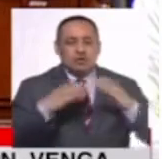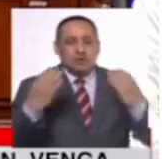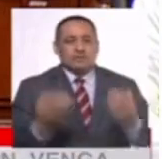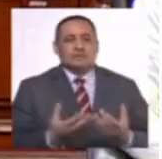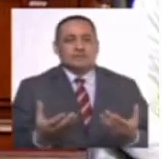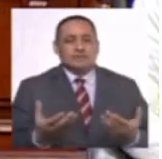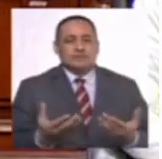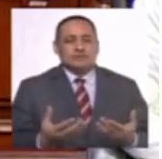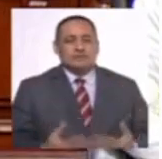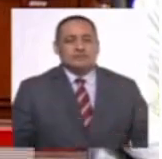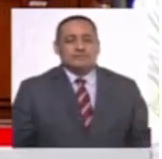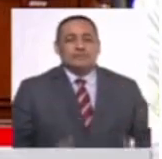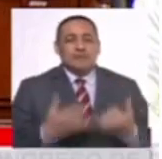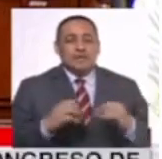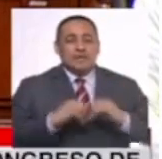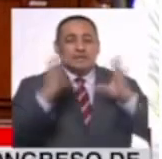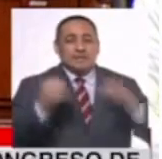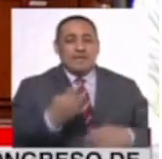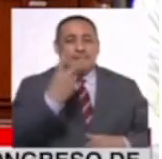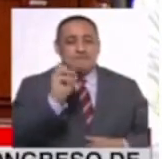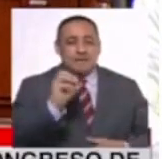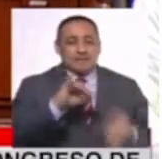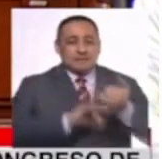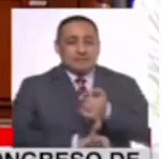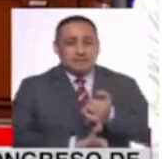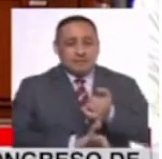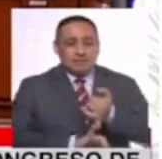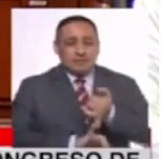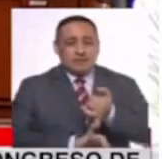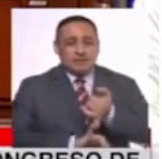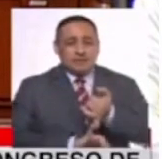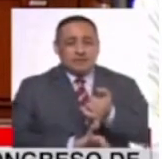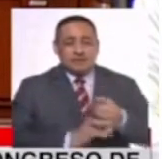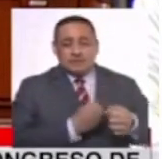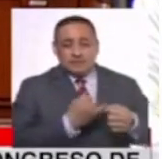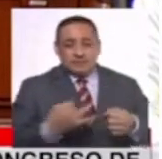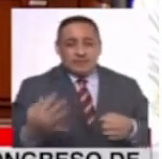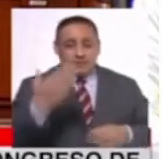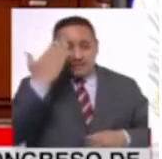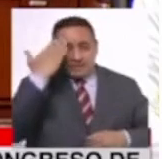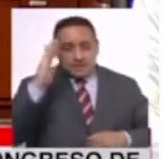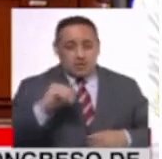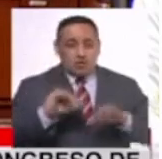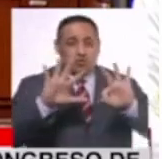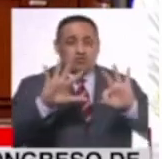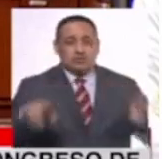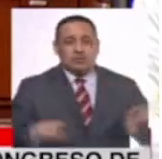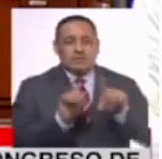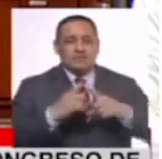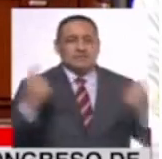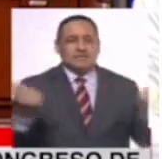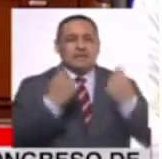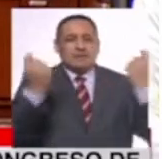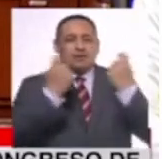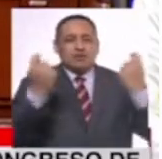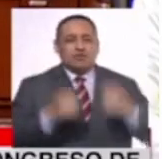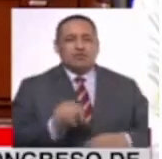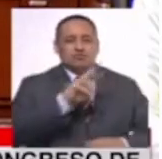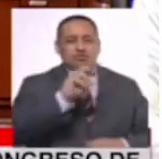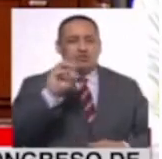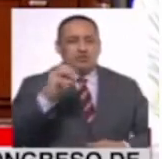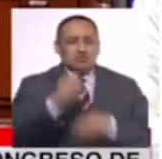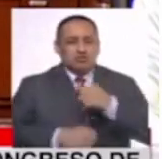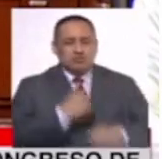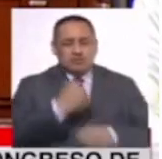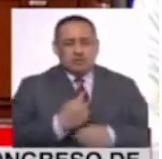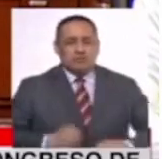congresistas, el día 20 de septiembre, dentro de 8 días, celebraremos el bicentenario de